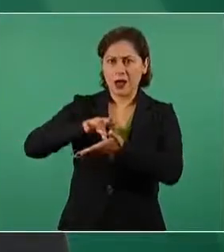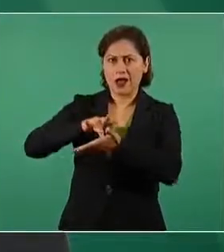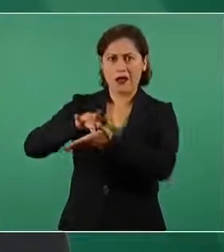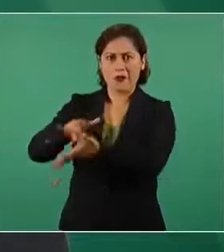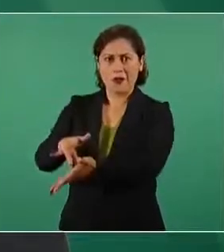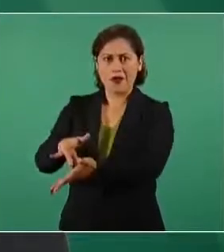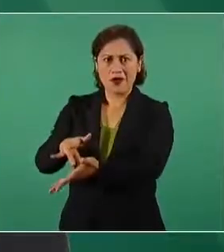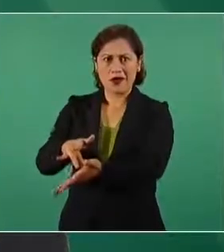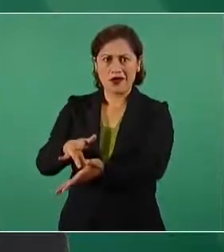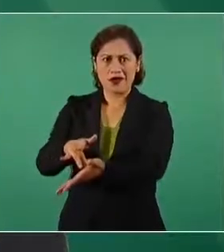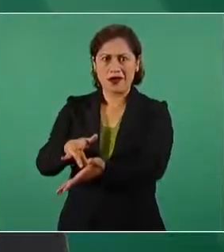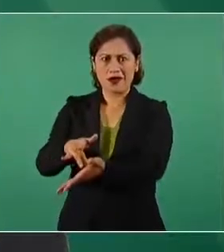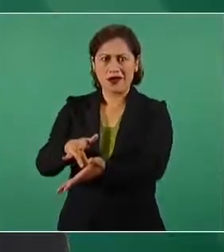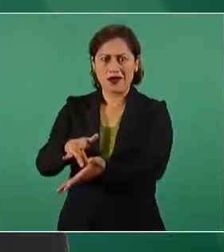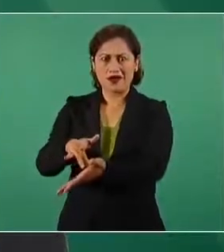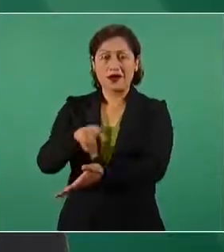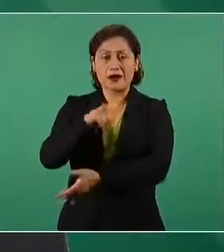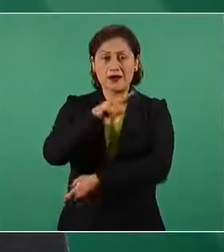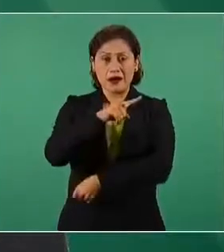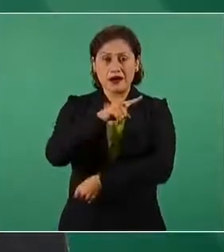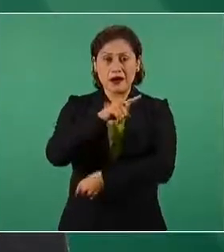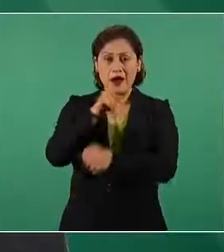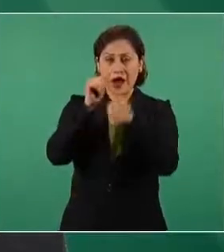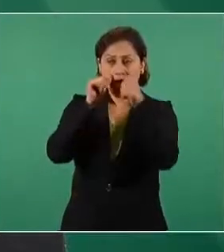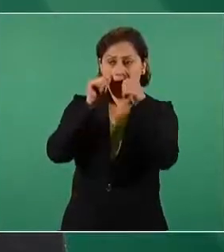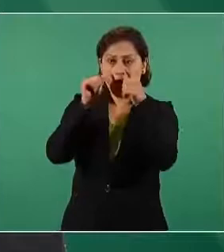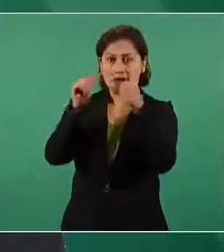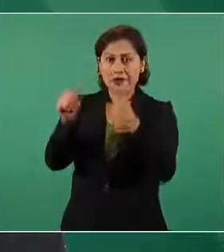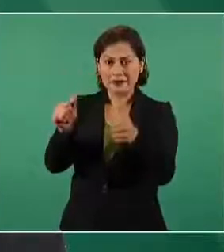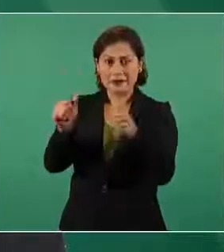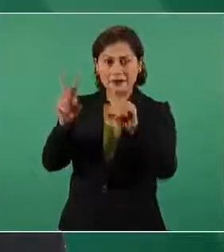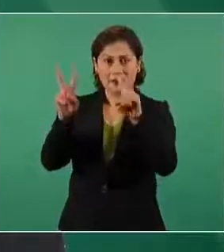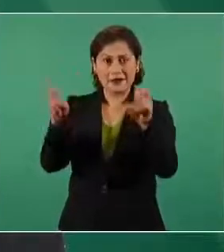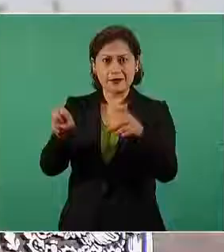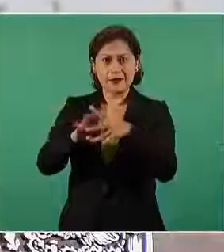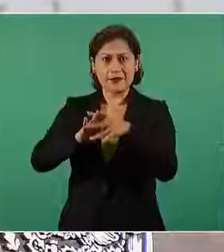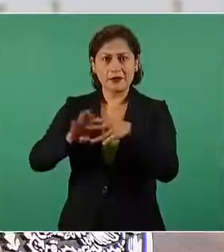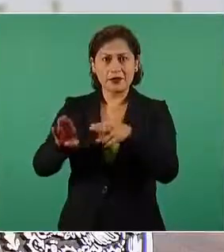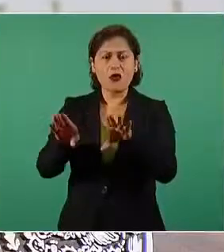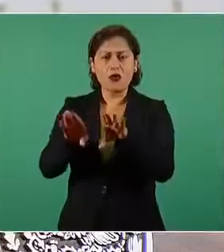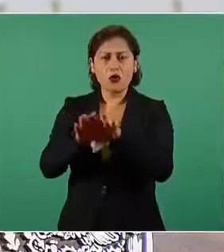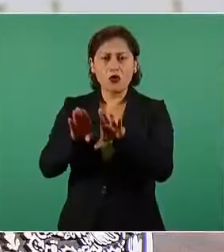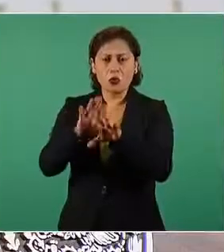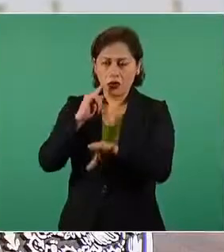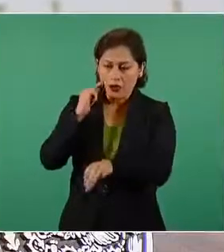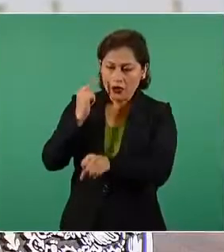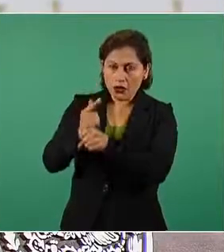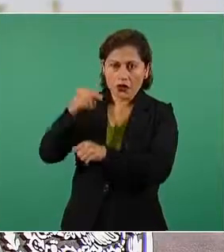y atender las causas que originan el fenómeno migratorio,